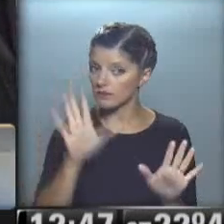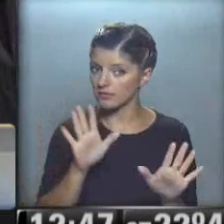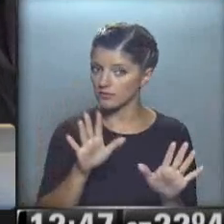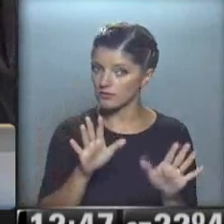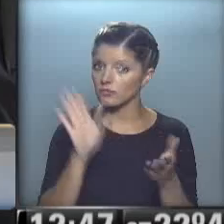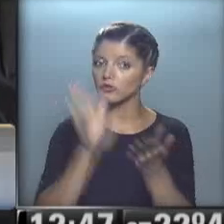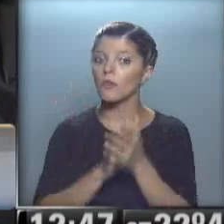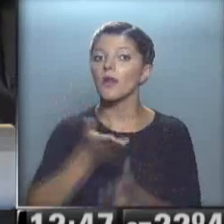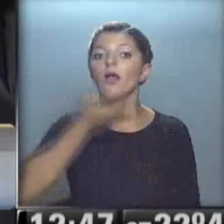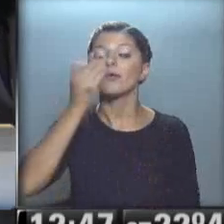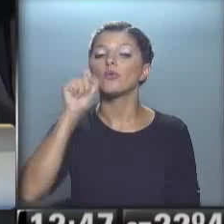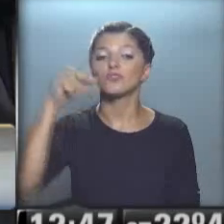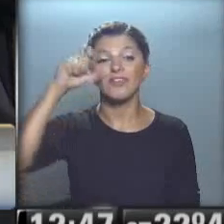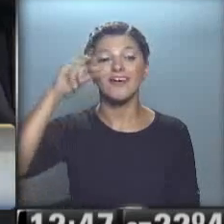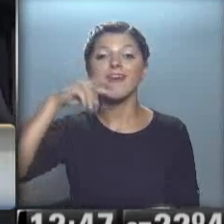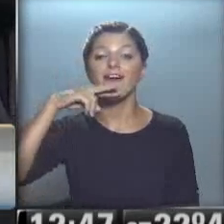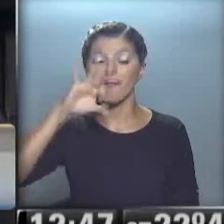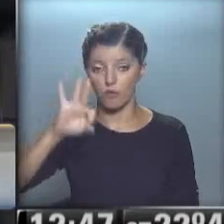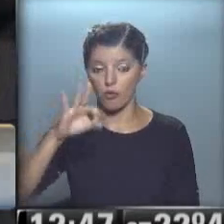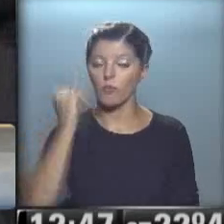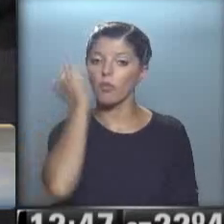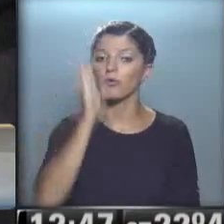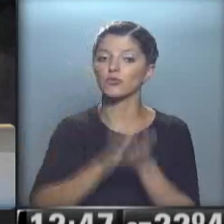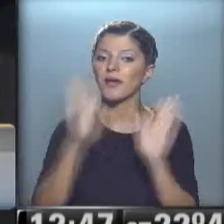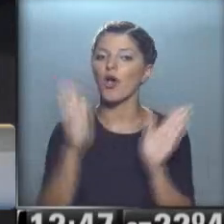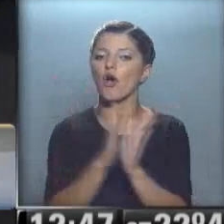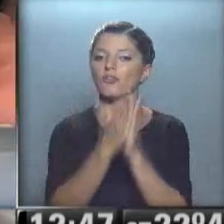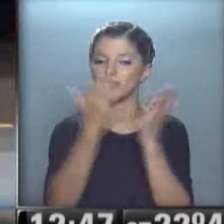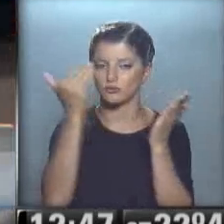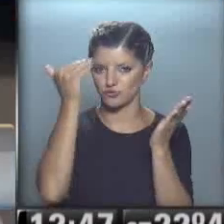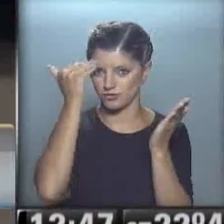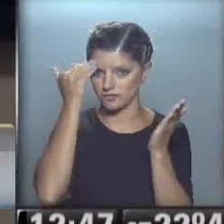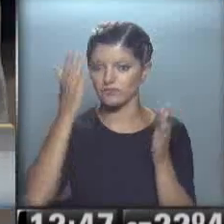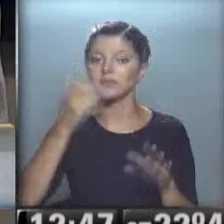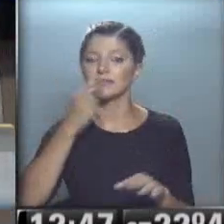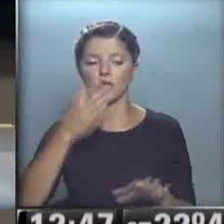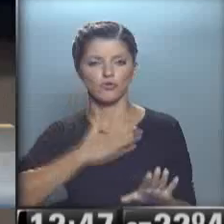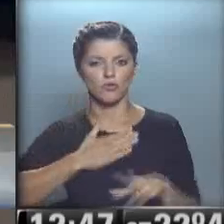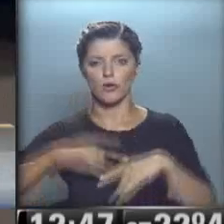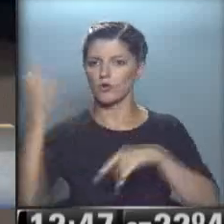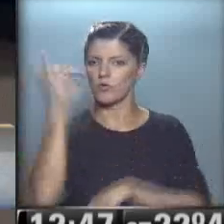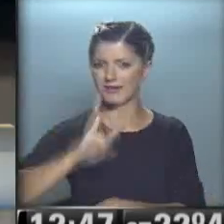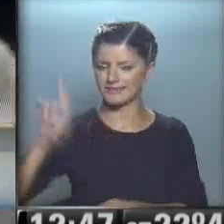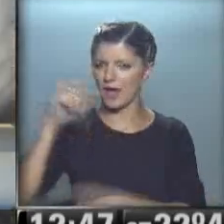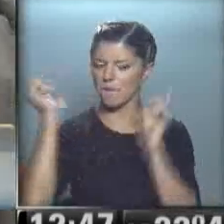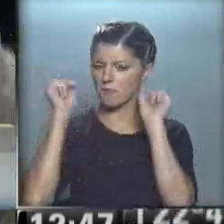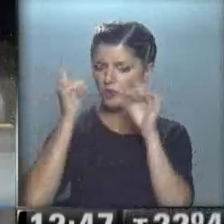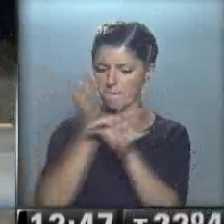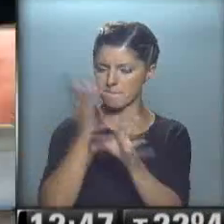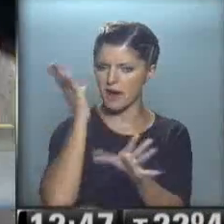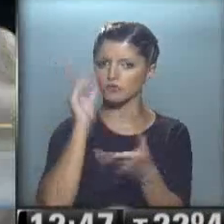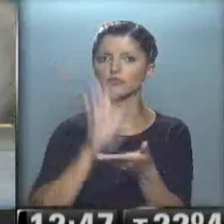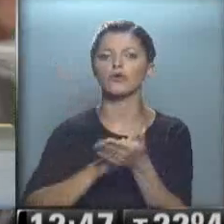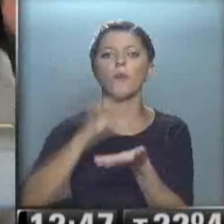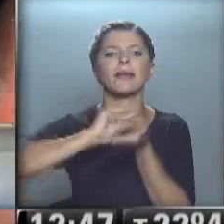del discurso de Evo Morales cuando él habló también de las constituciones Y decía nosotros tenemos profesores en las universidades que son expertos en derecho